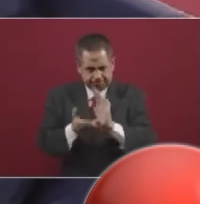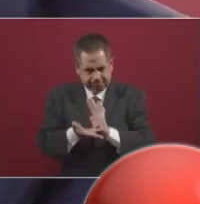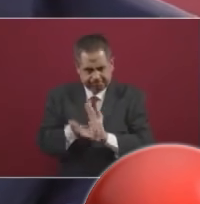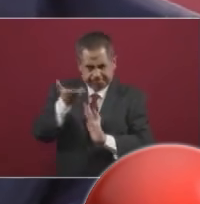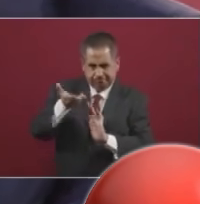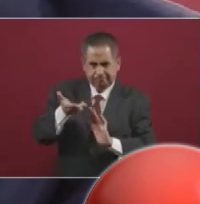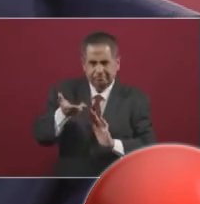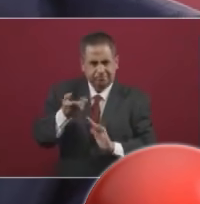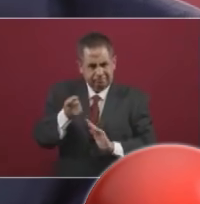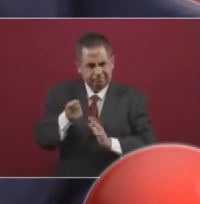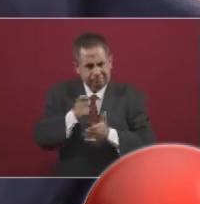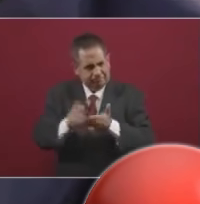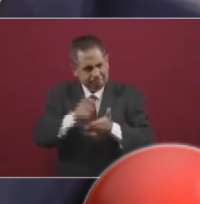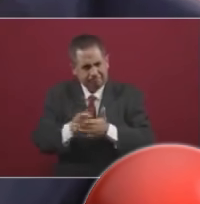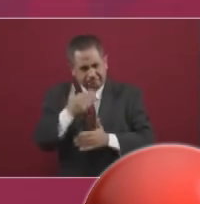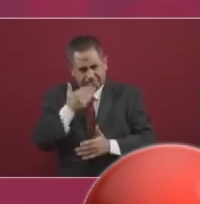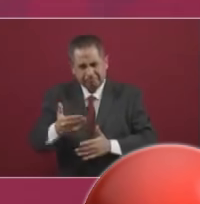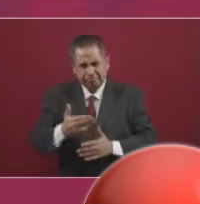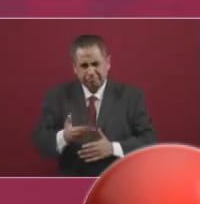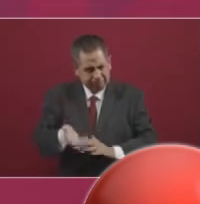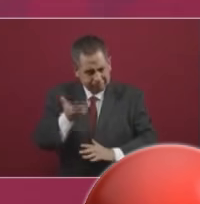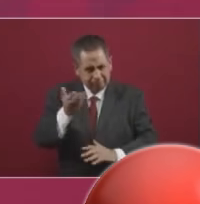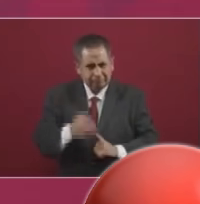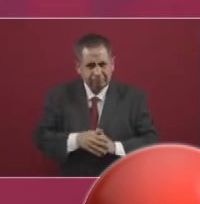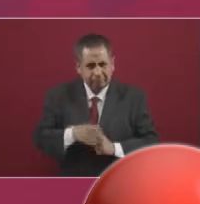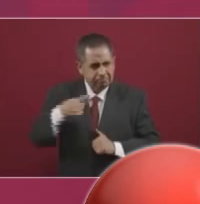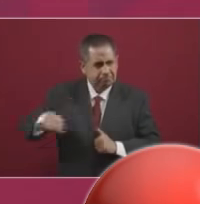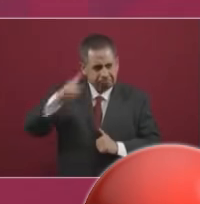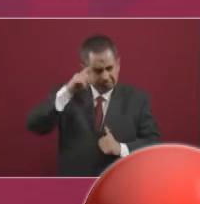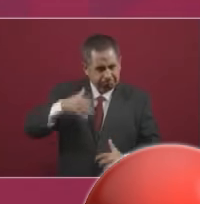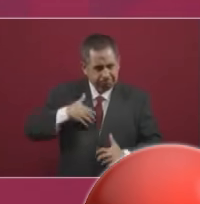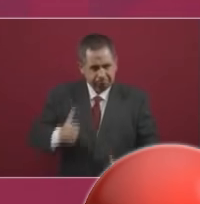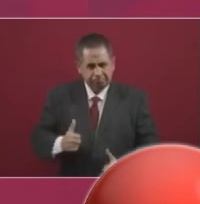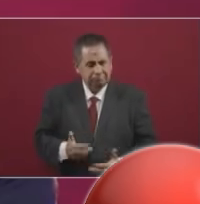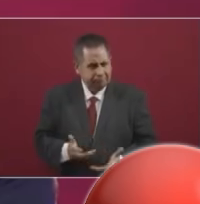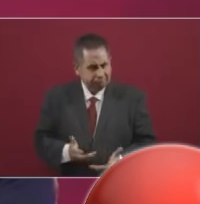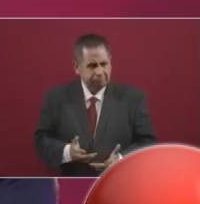súbele, escribe bien, que te entiendan.